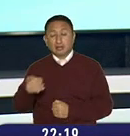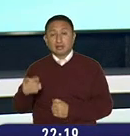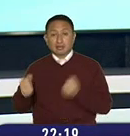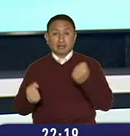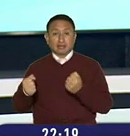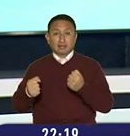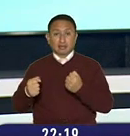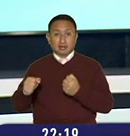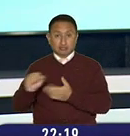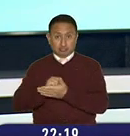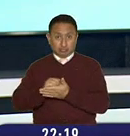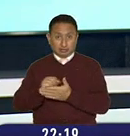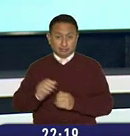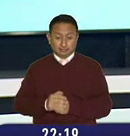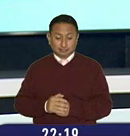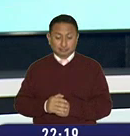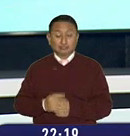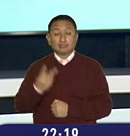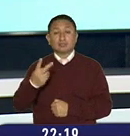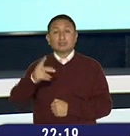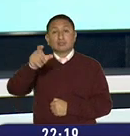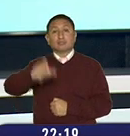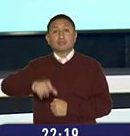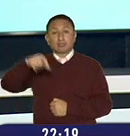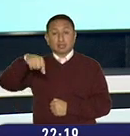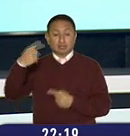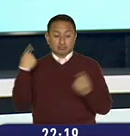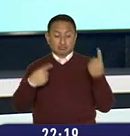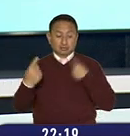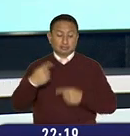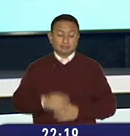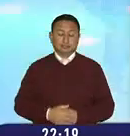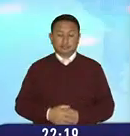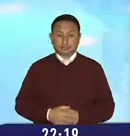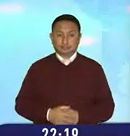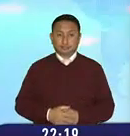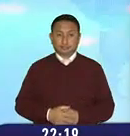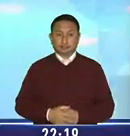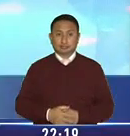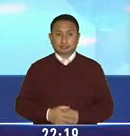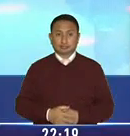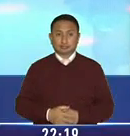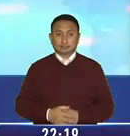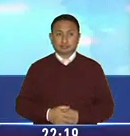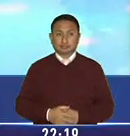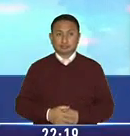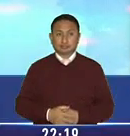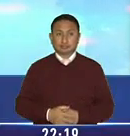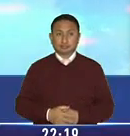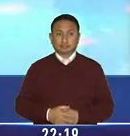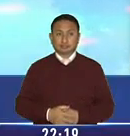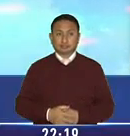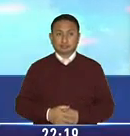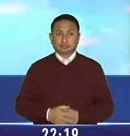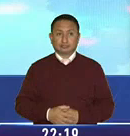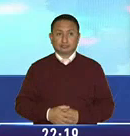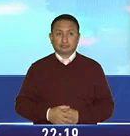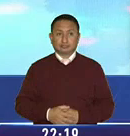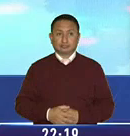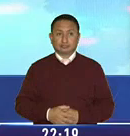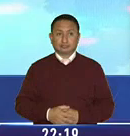de carros. Además, dos personas resultaron heridas. Muerto, hermano. Muchacho, pelado.